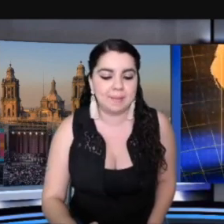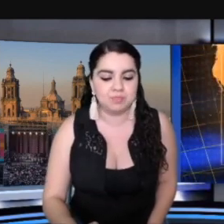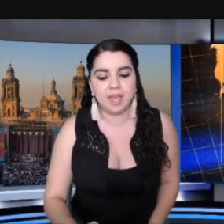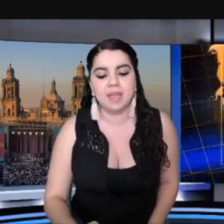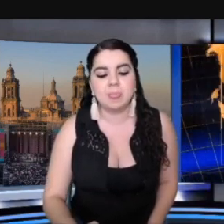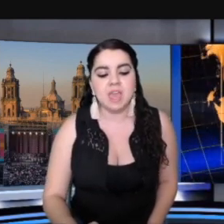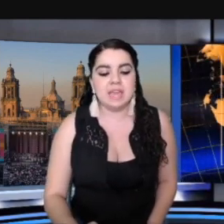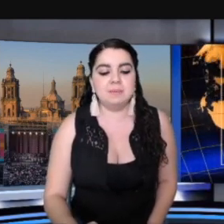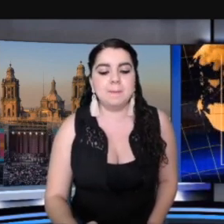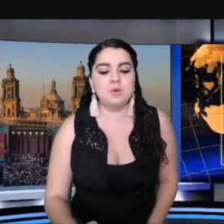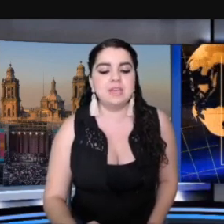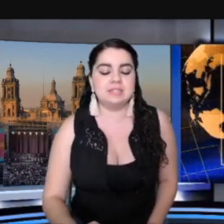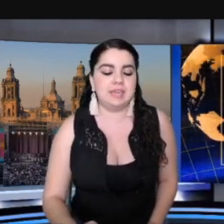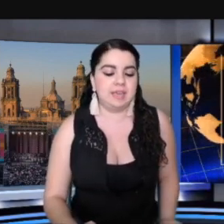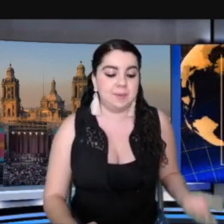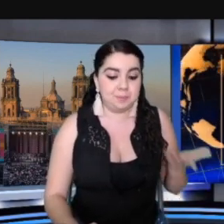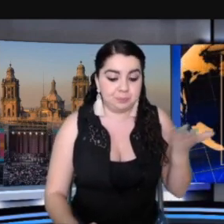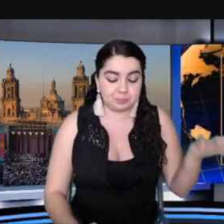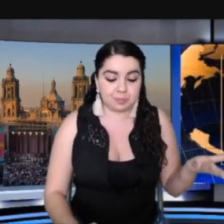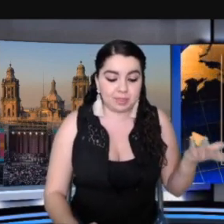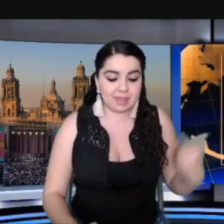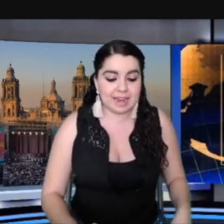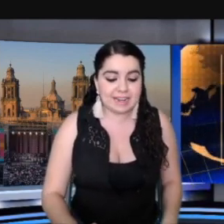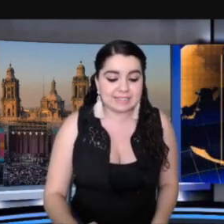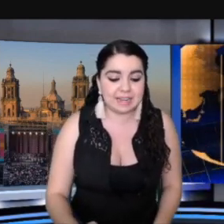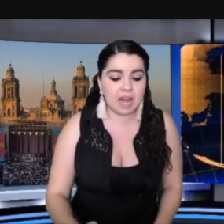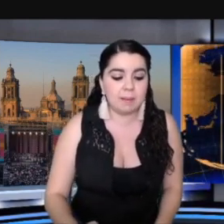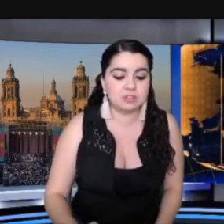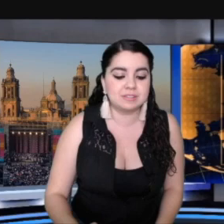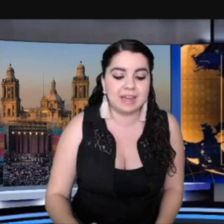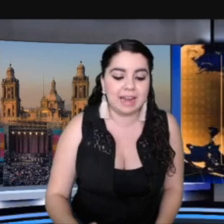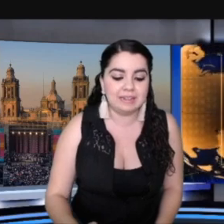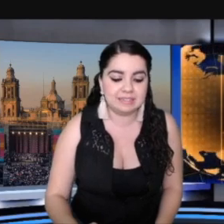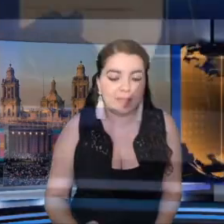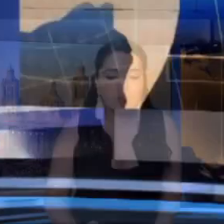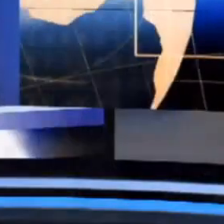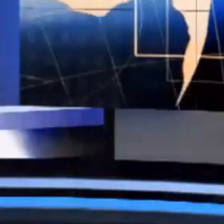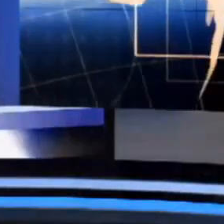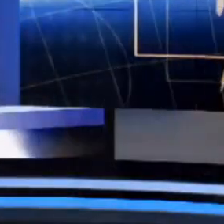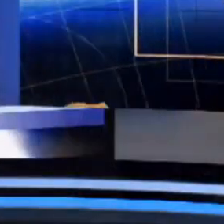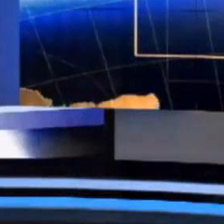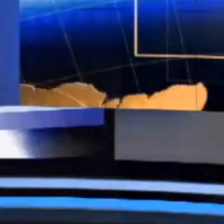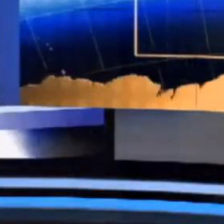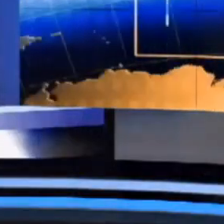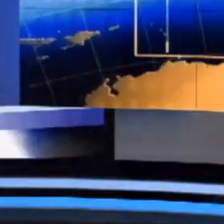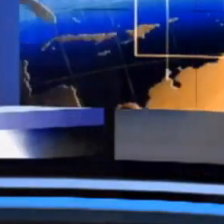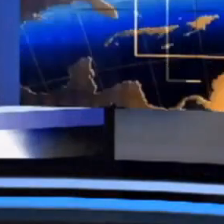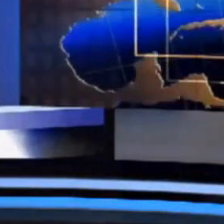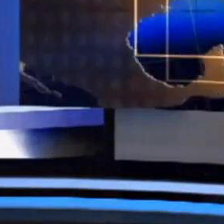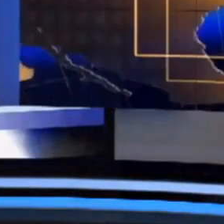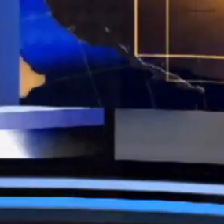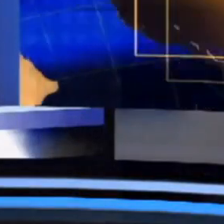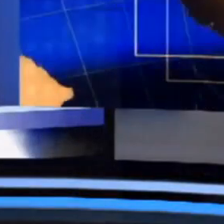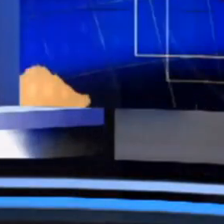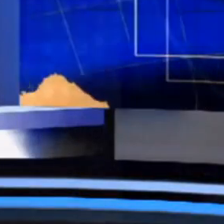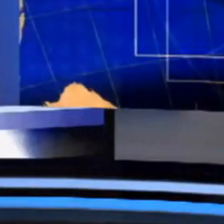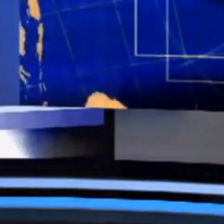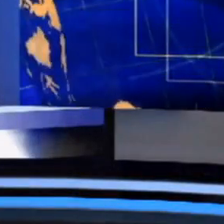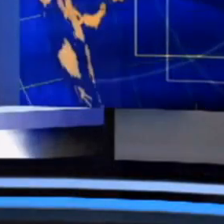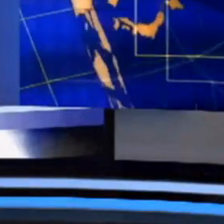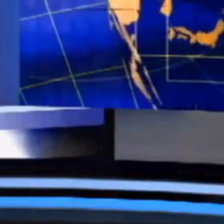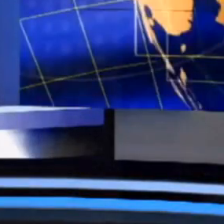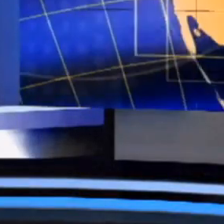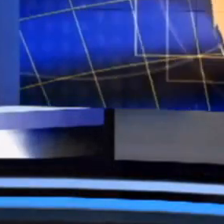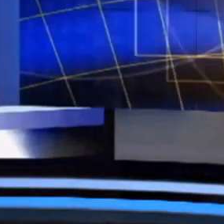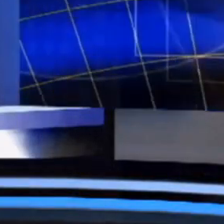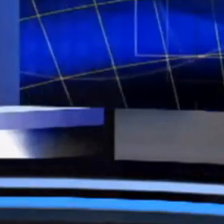en pantalla. Y bien, pues en este canal vamos a estar realizando las transmisiones completamente en vivo